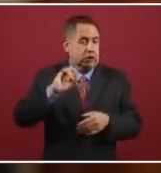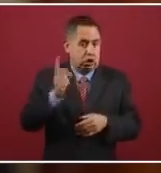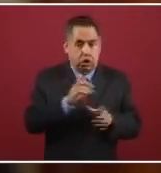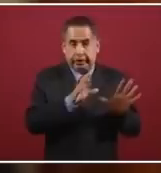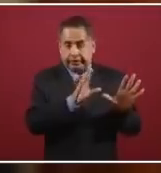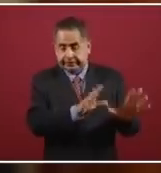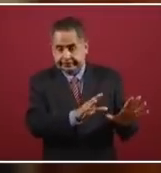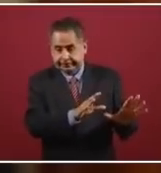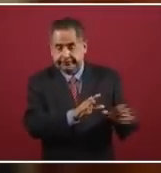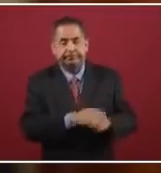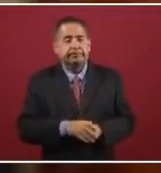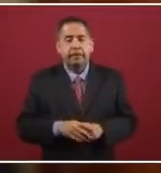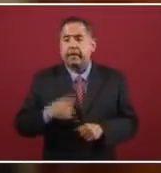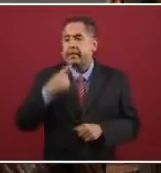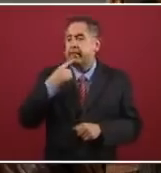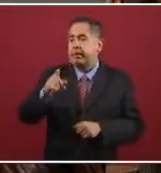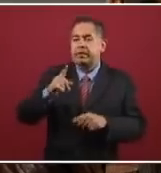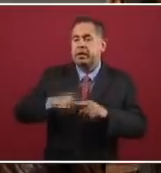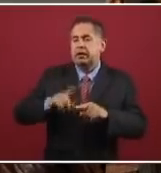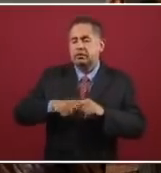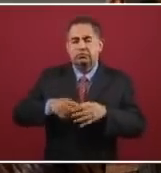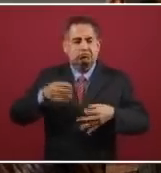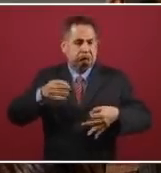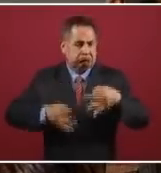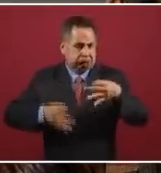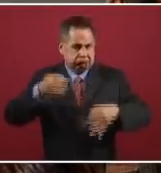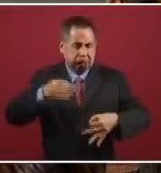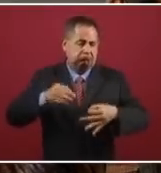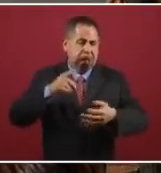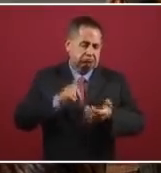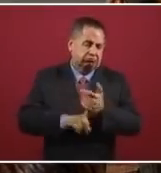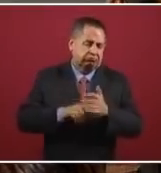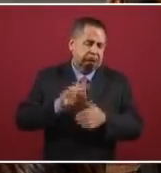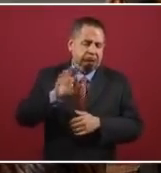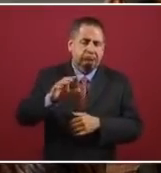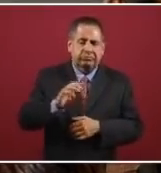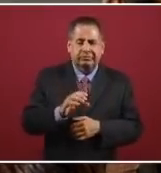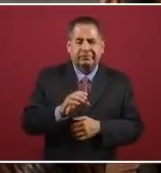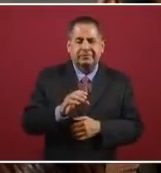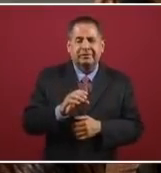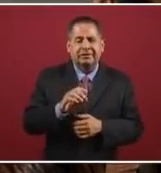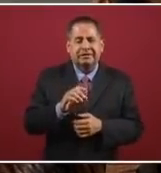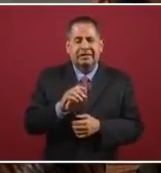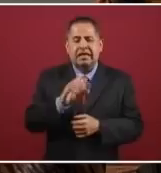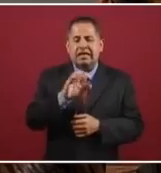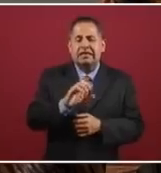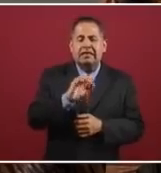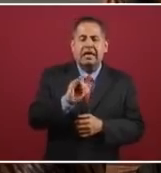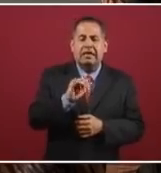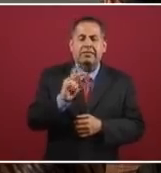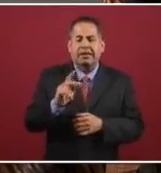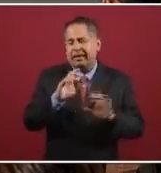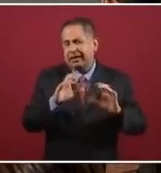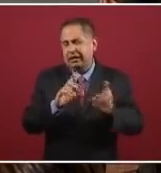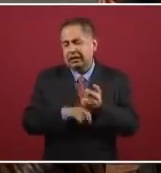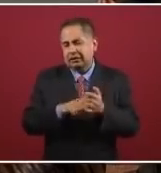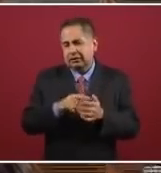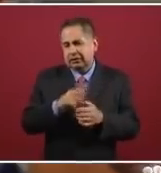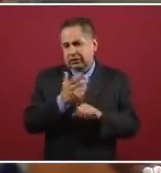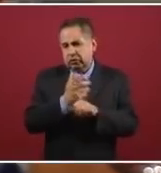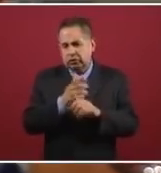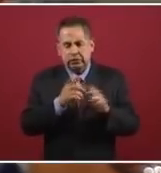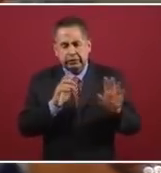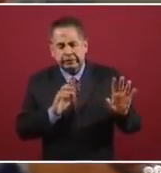1,240 millones de dólares. La demanda fue interpuesta ante el Tribunal de Apelaciones de la Competencia, CIT, por sus siglas en inglés, según la firma de